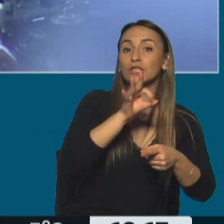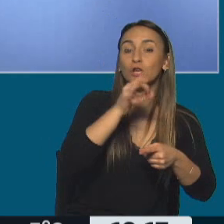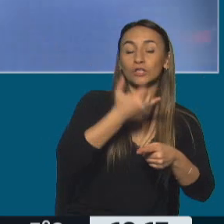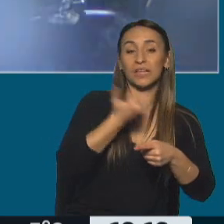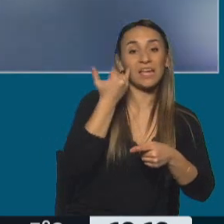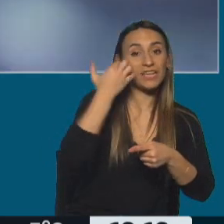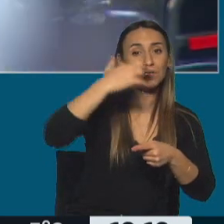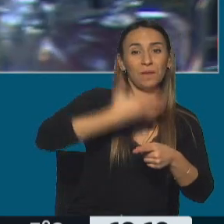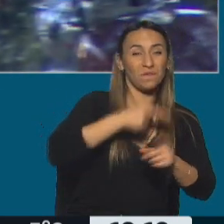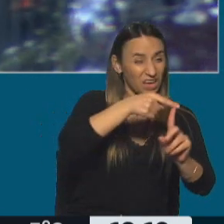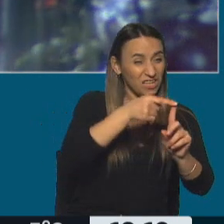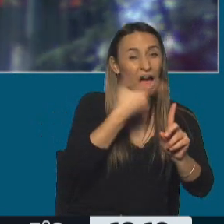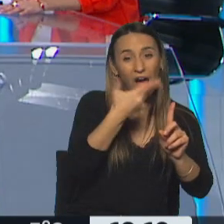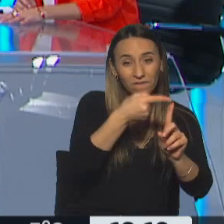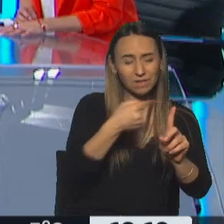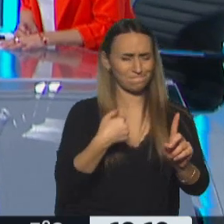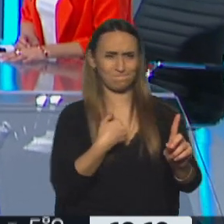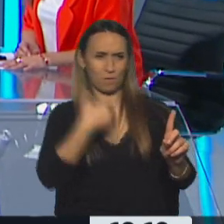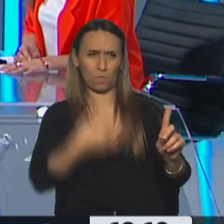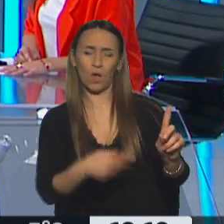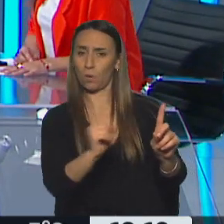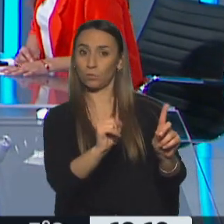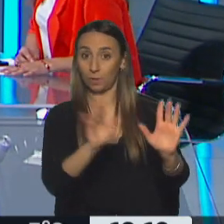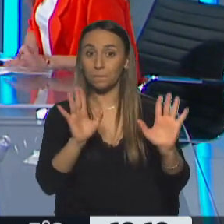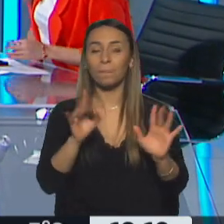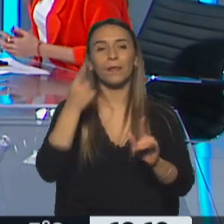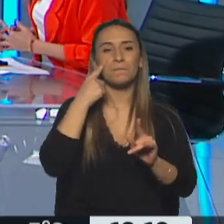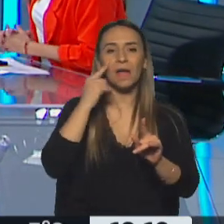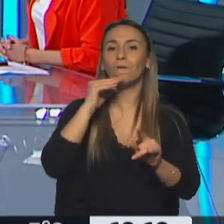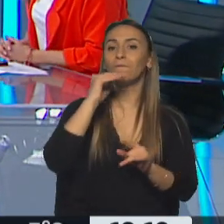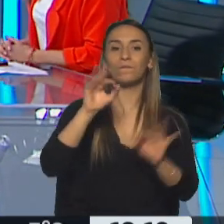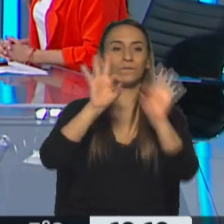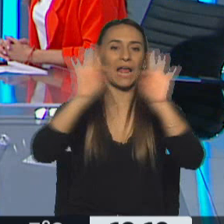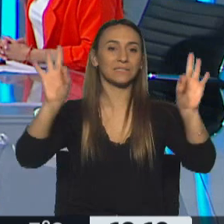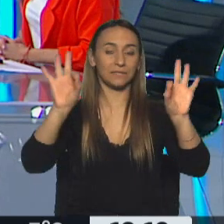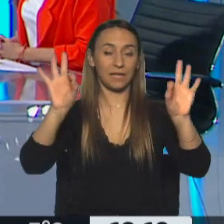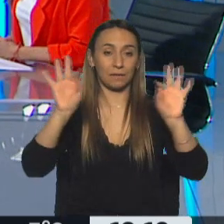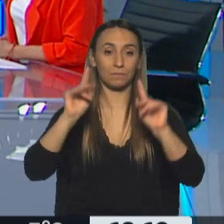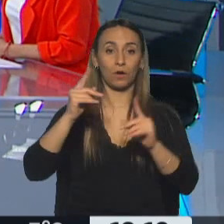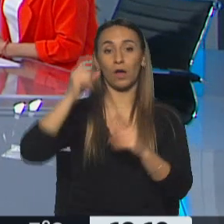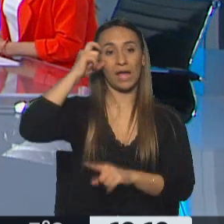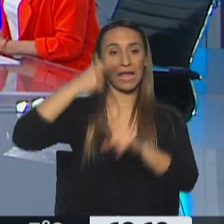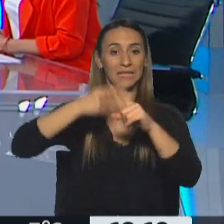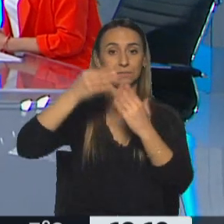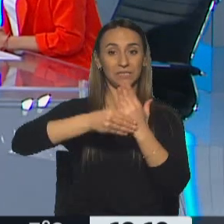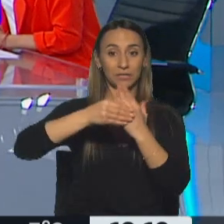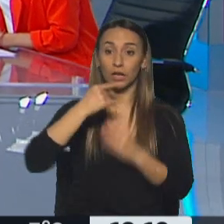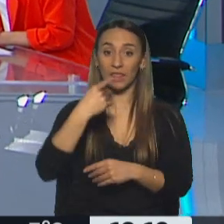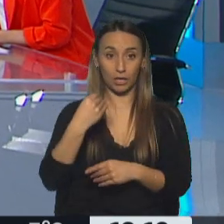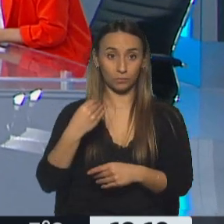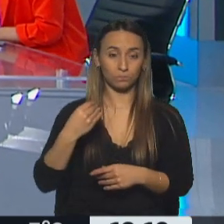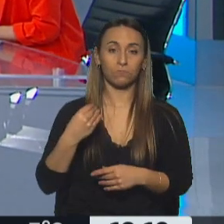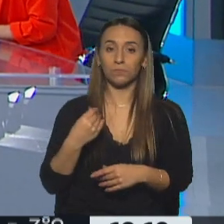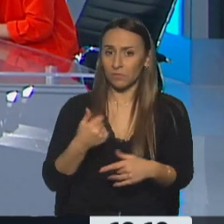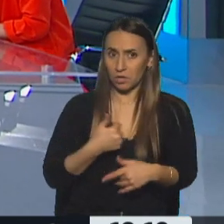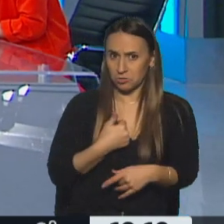considerado injustas. Si te parece, vemos un resumen de algunas de las frases que dijo el exministro Culfas. En